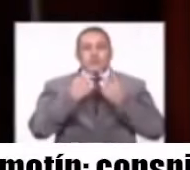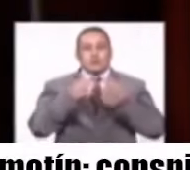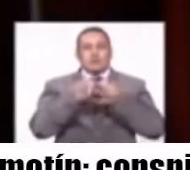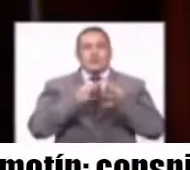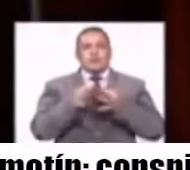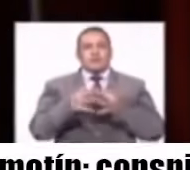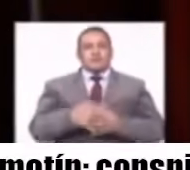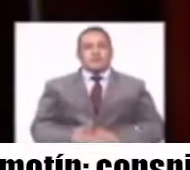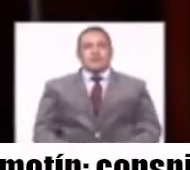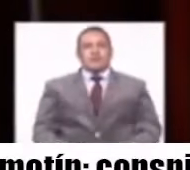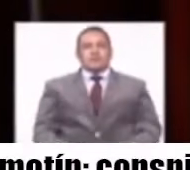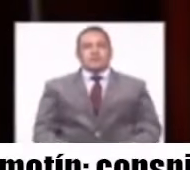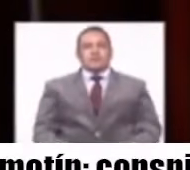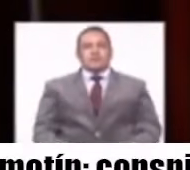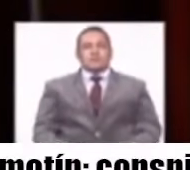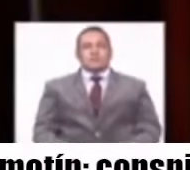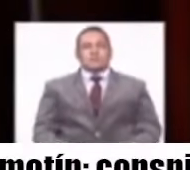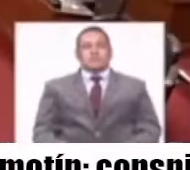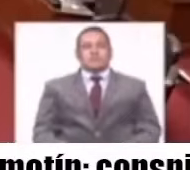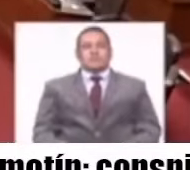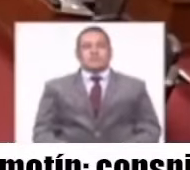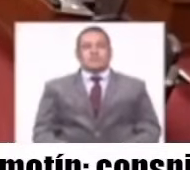señor presidente.